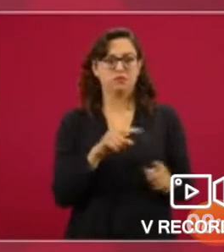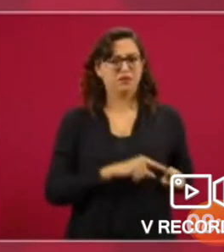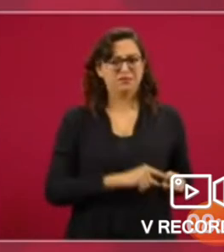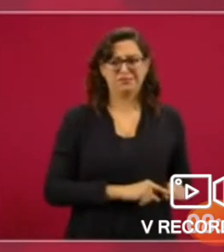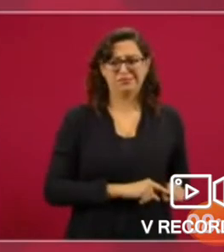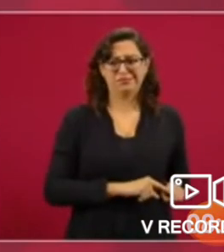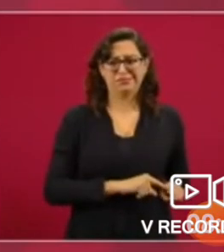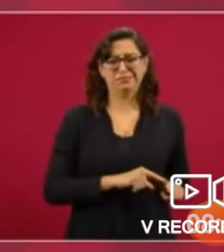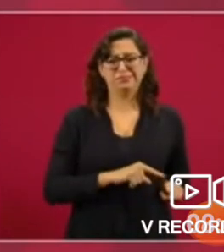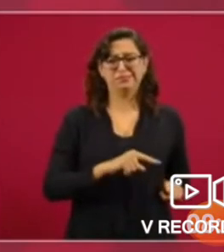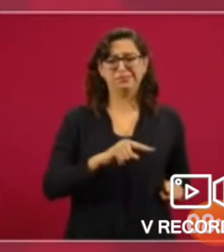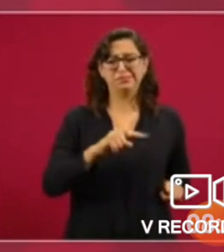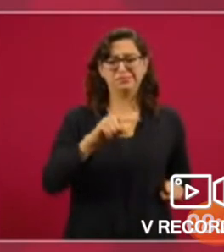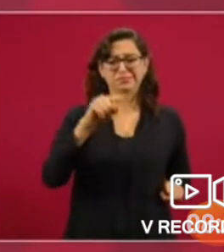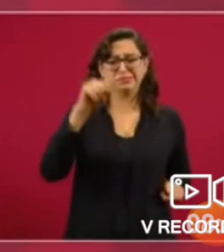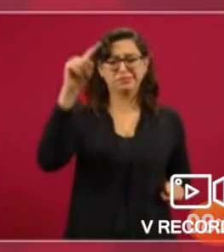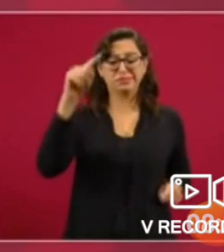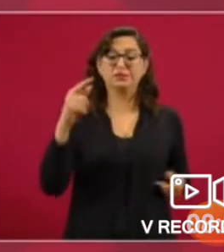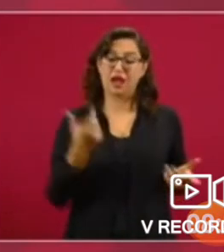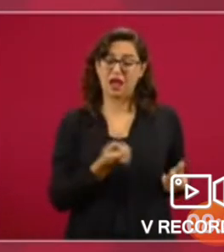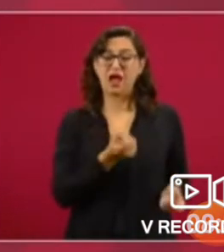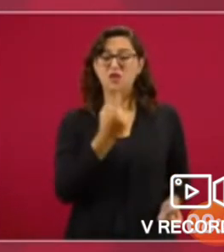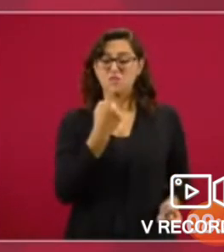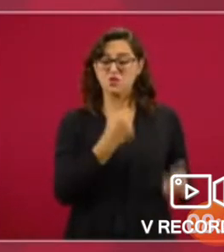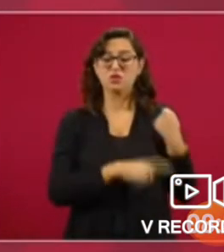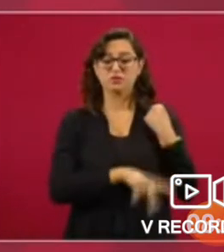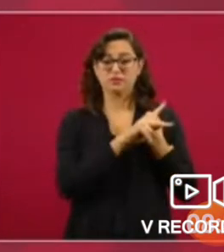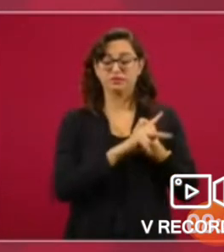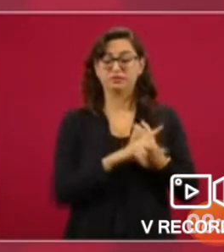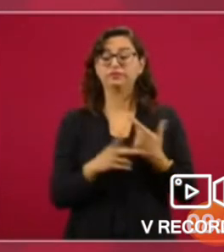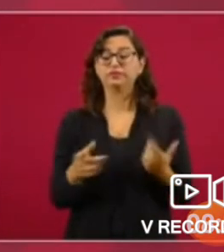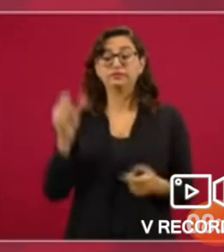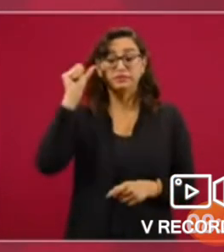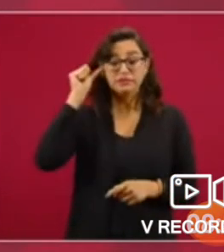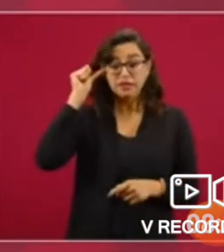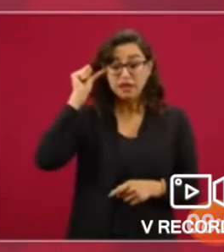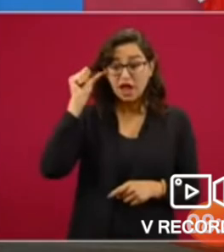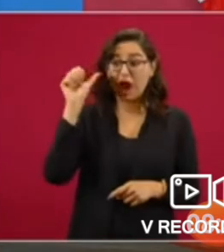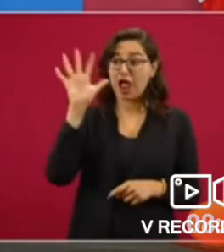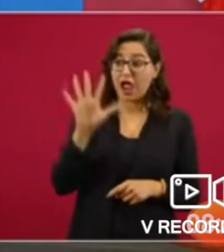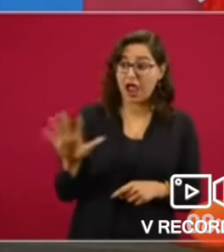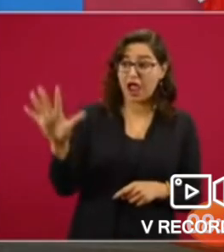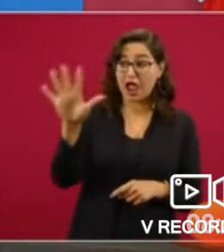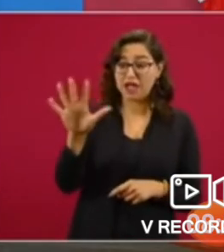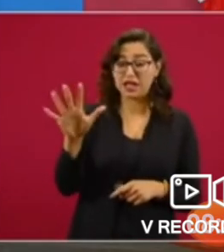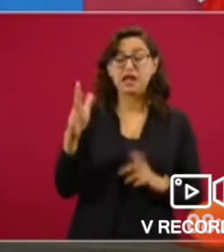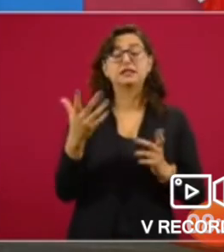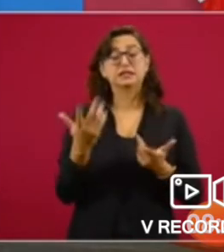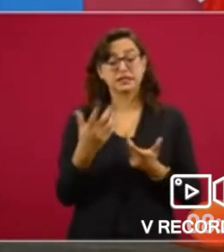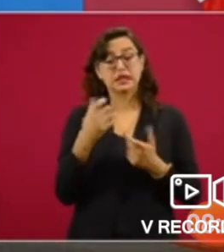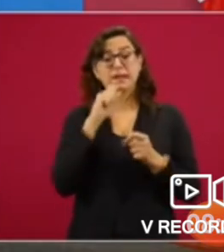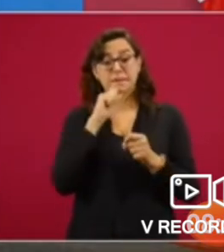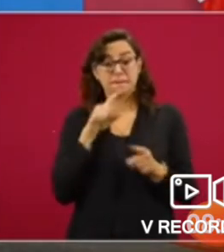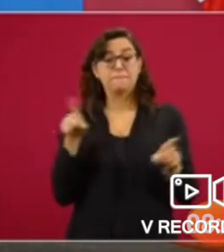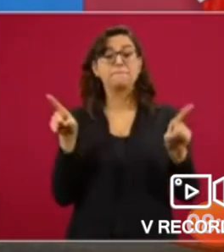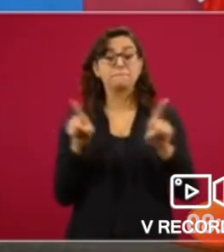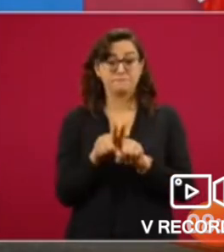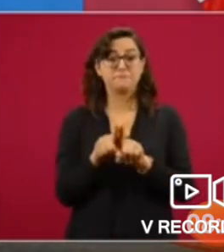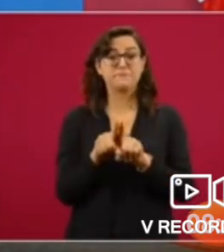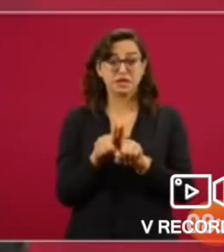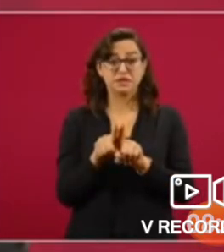intensa transmisión. En la región asiática, ayer por la tarde hablamos también y presentamos curvas epidémicas de la región del